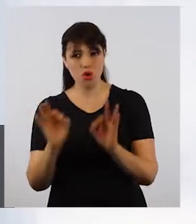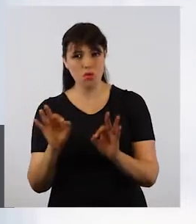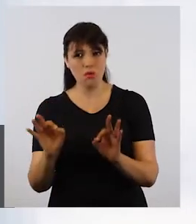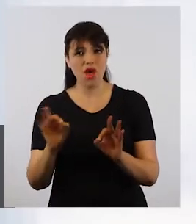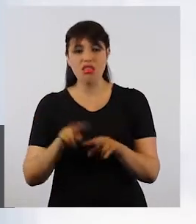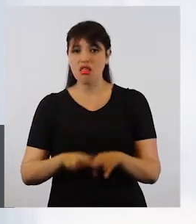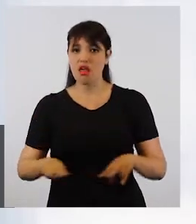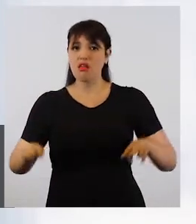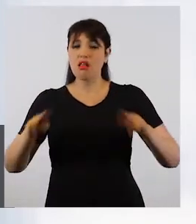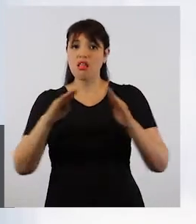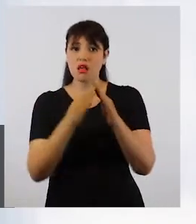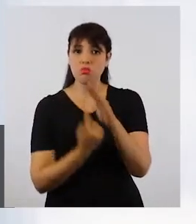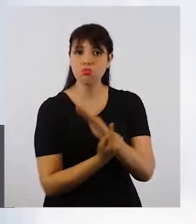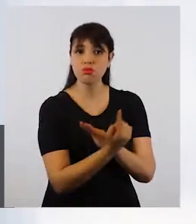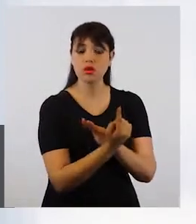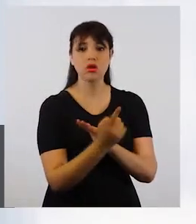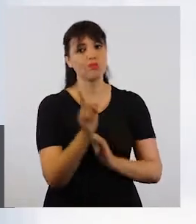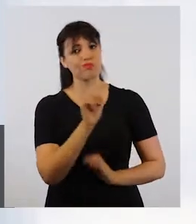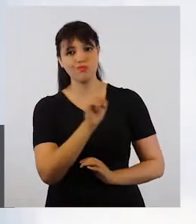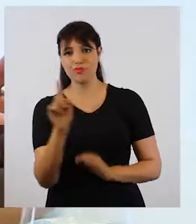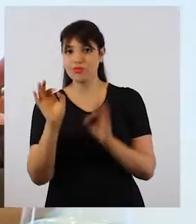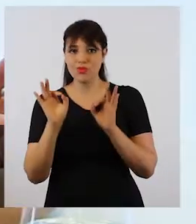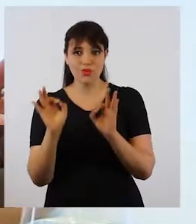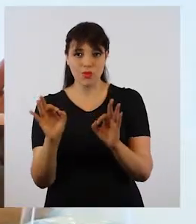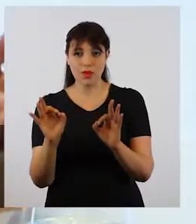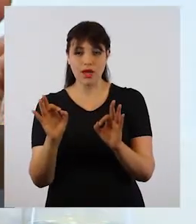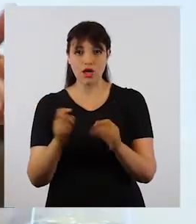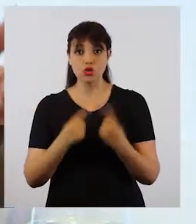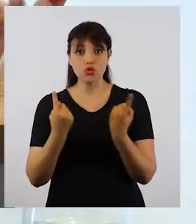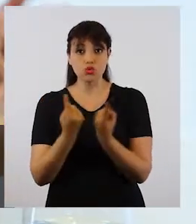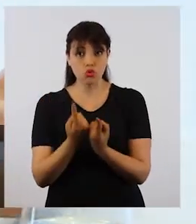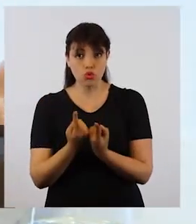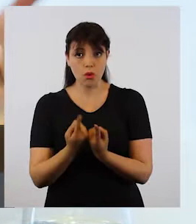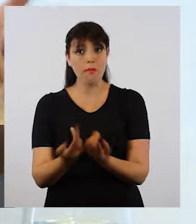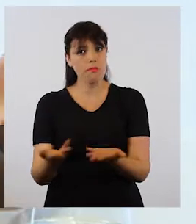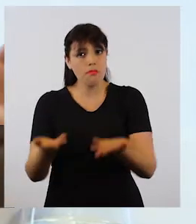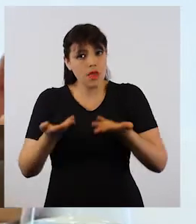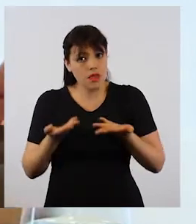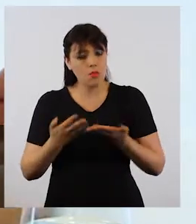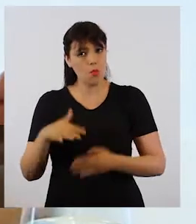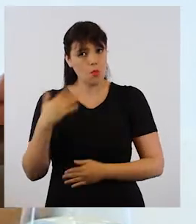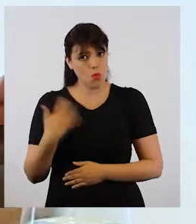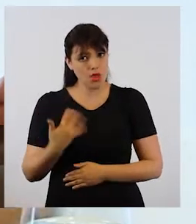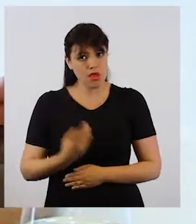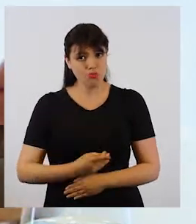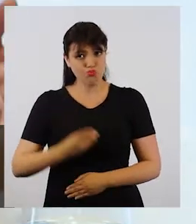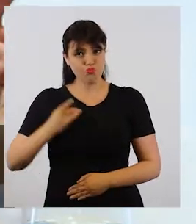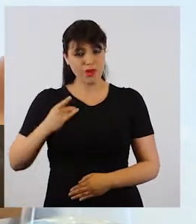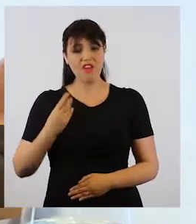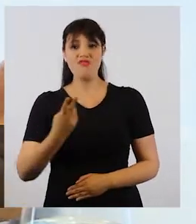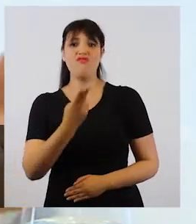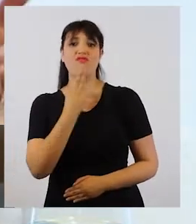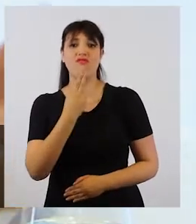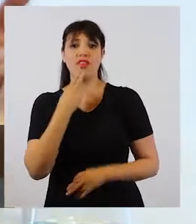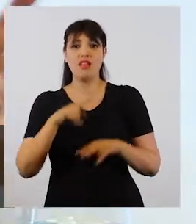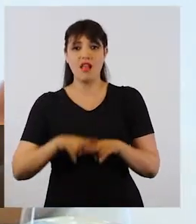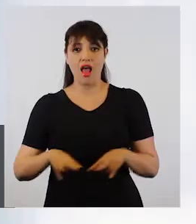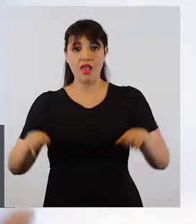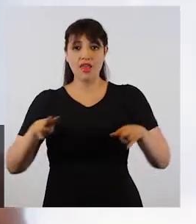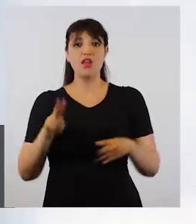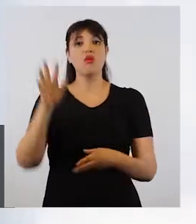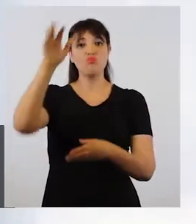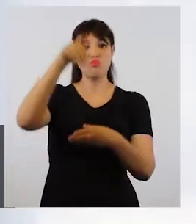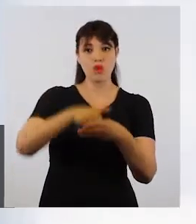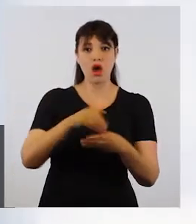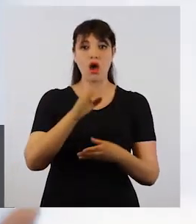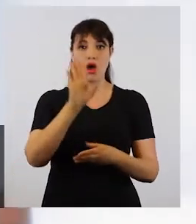no se puede estar tranquilo ni siquiera en la propia casa yo creo que no normal nosotros merecemos vivir en un país tranquilo por eso debemos votar